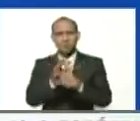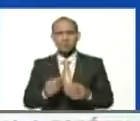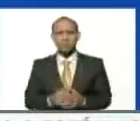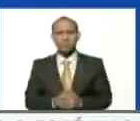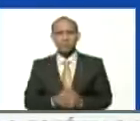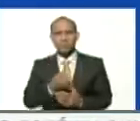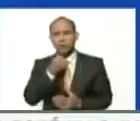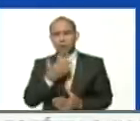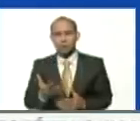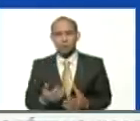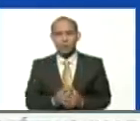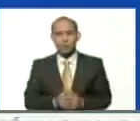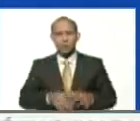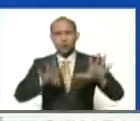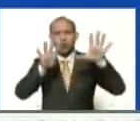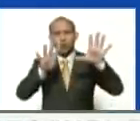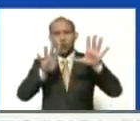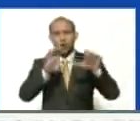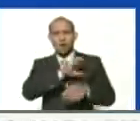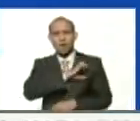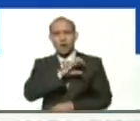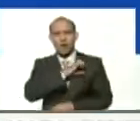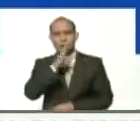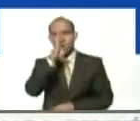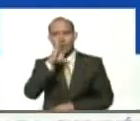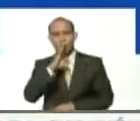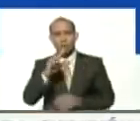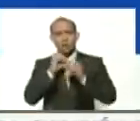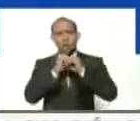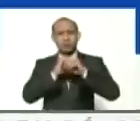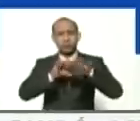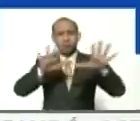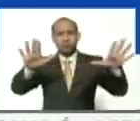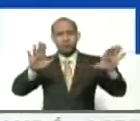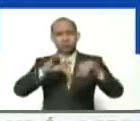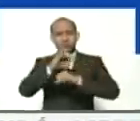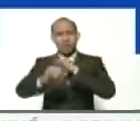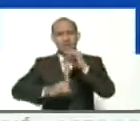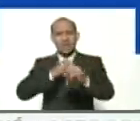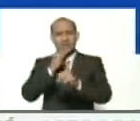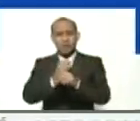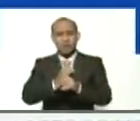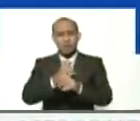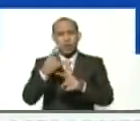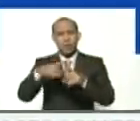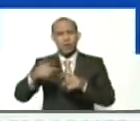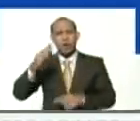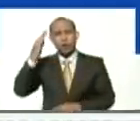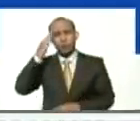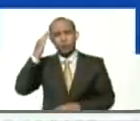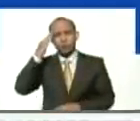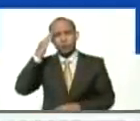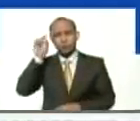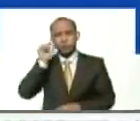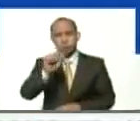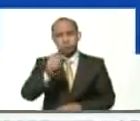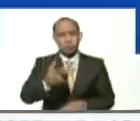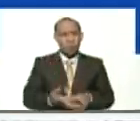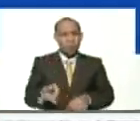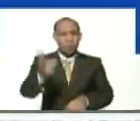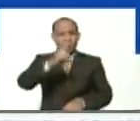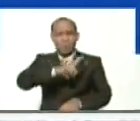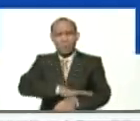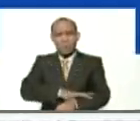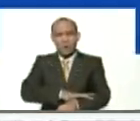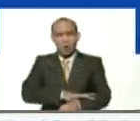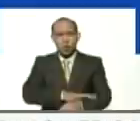bueno 9 de enero brasil formaliza ante la comunidad internacional pero supimos el impacto posterior que esto estuvo